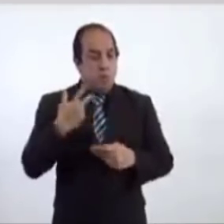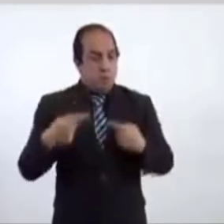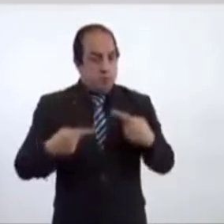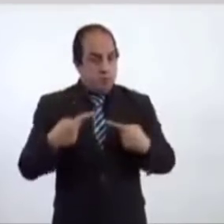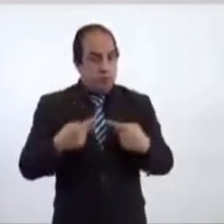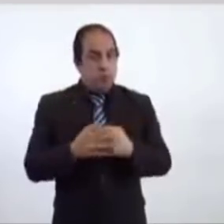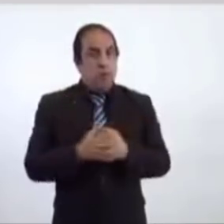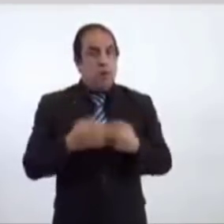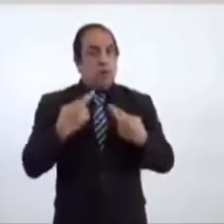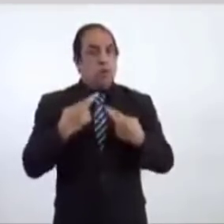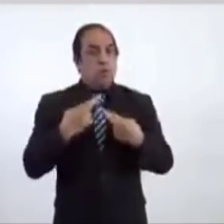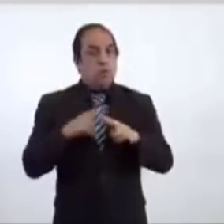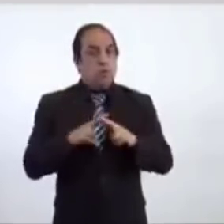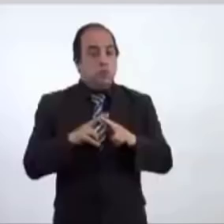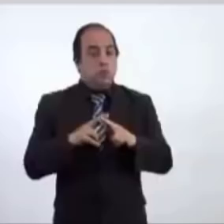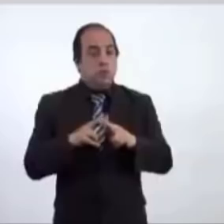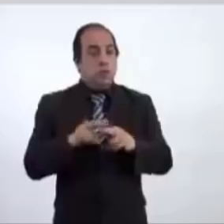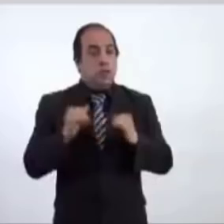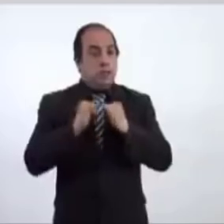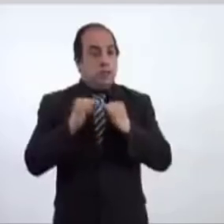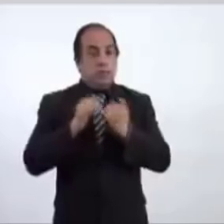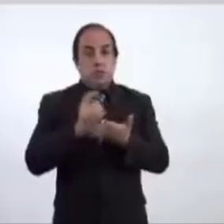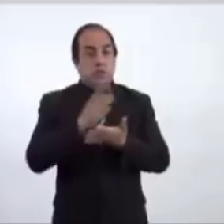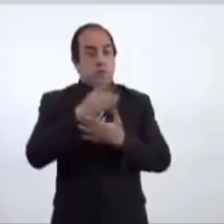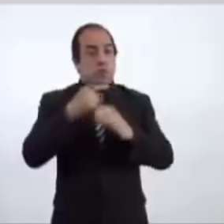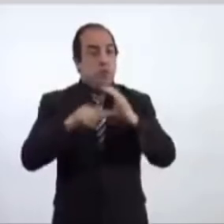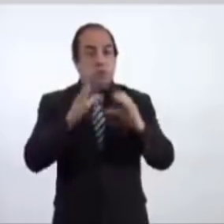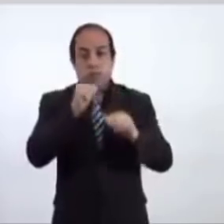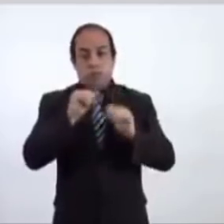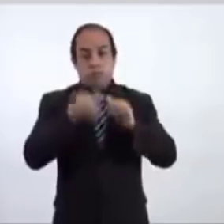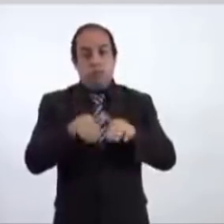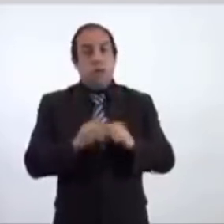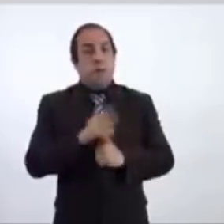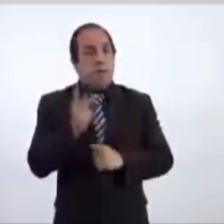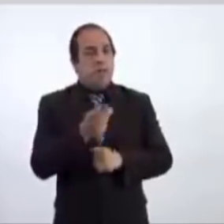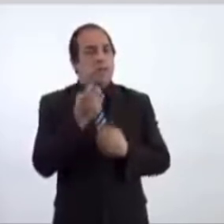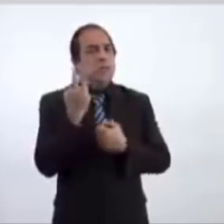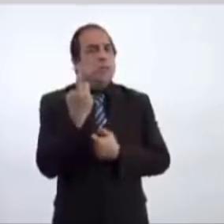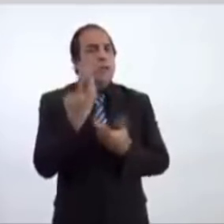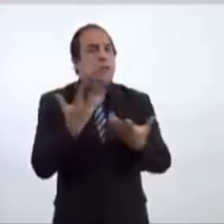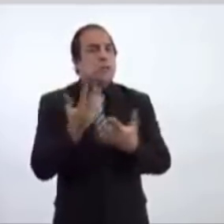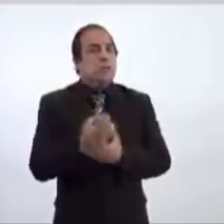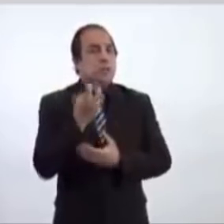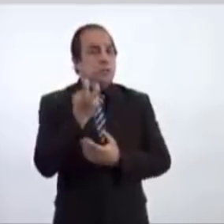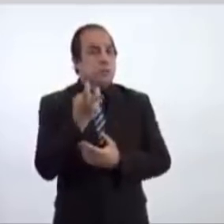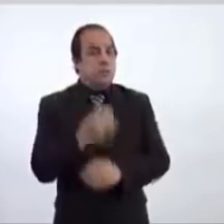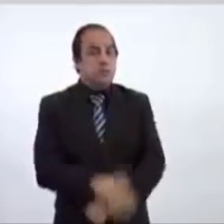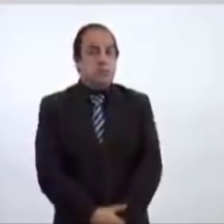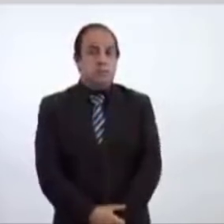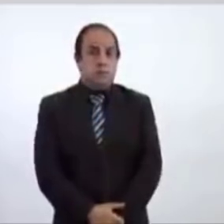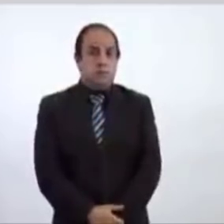su institución no les mandó el correo y no se han podido registrar. Preguntarle qué se hace en esos casos.